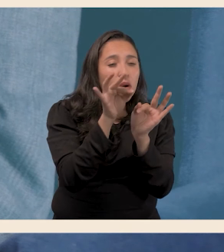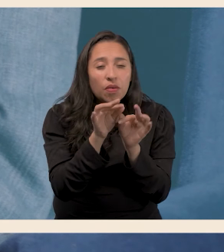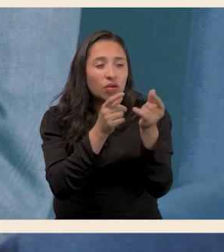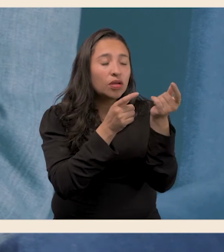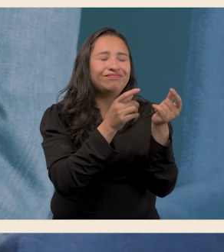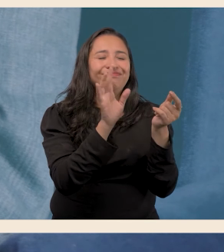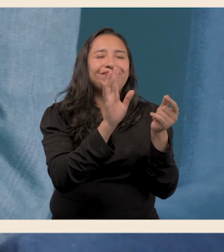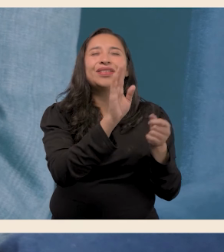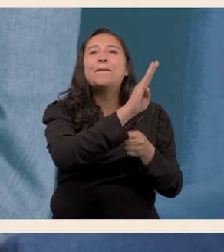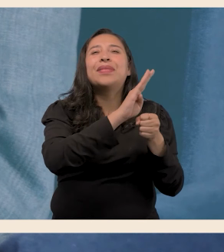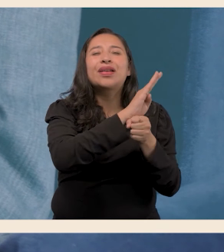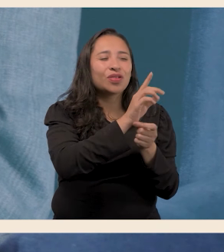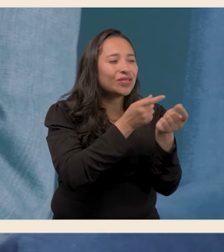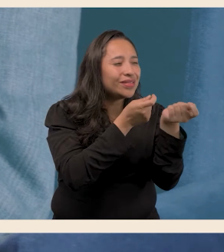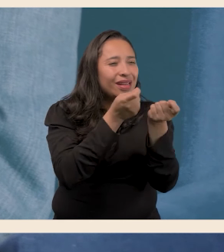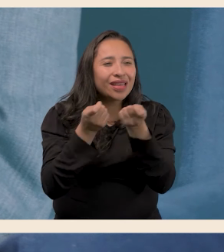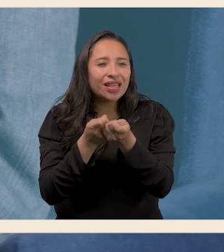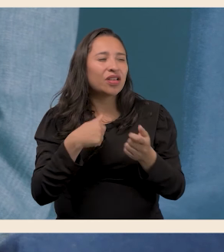alrededores, Aures,